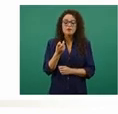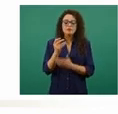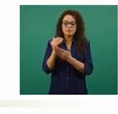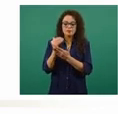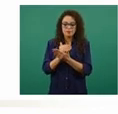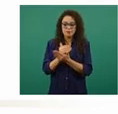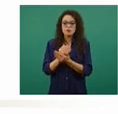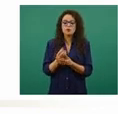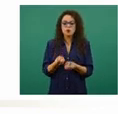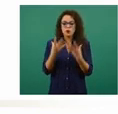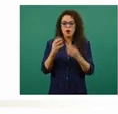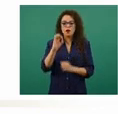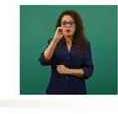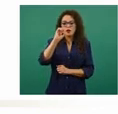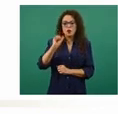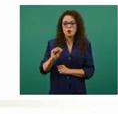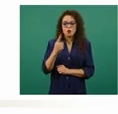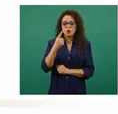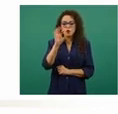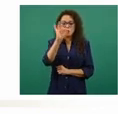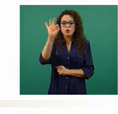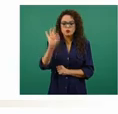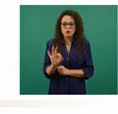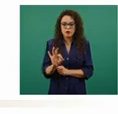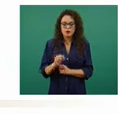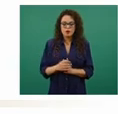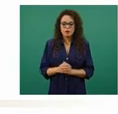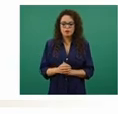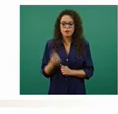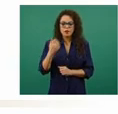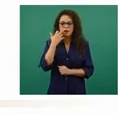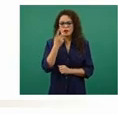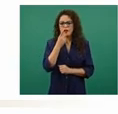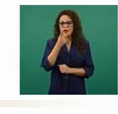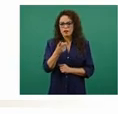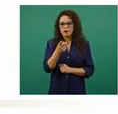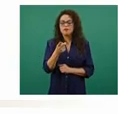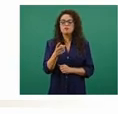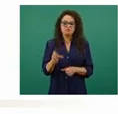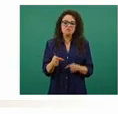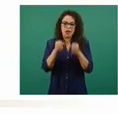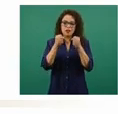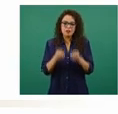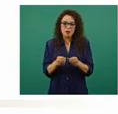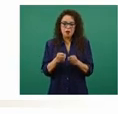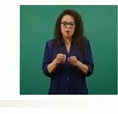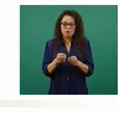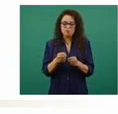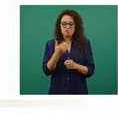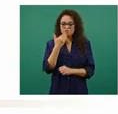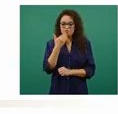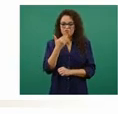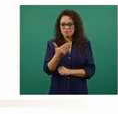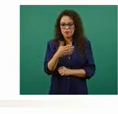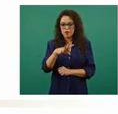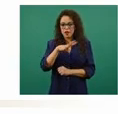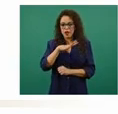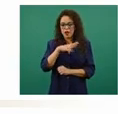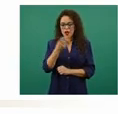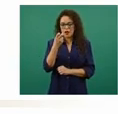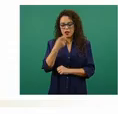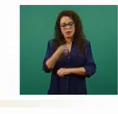disminución de 0.1%. Esto nos habla directamente de la seguridad que hasta el momento están teniendo